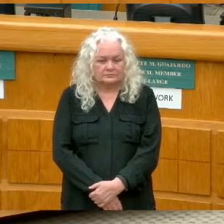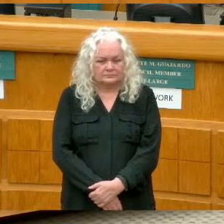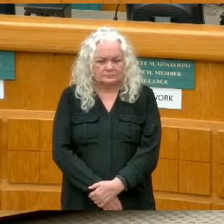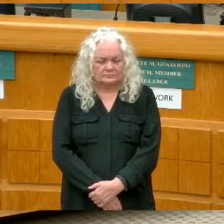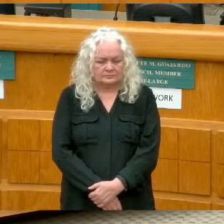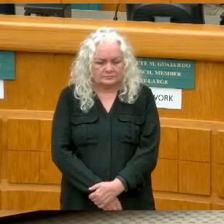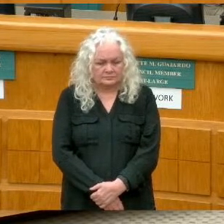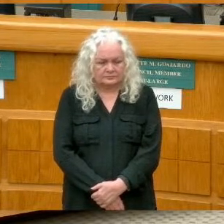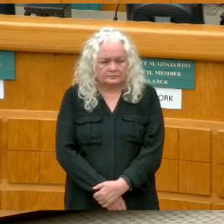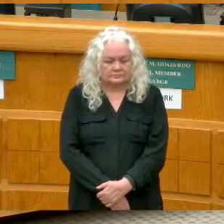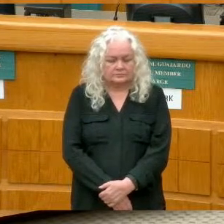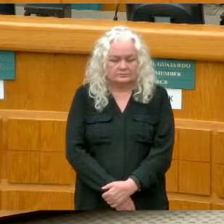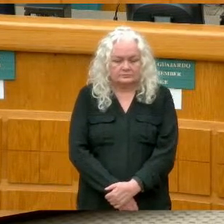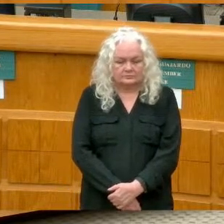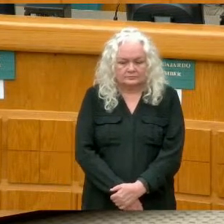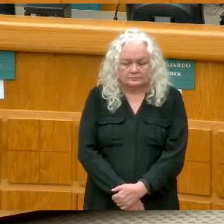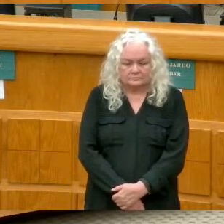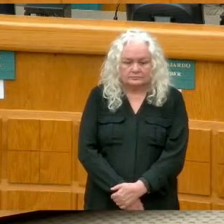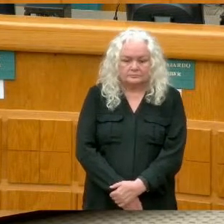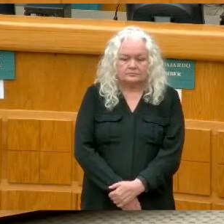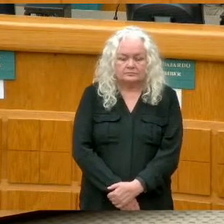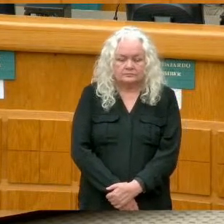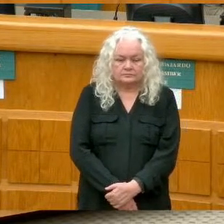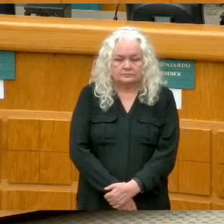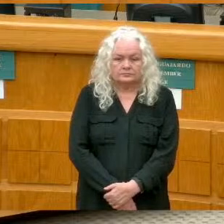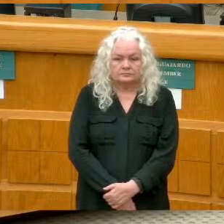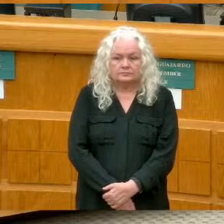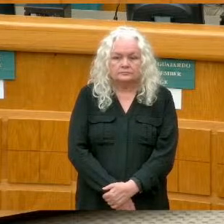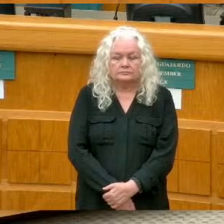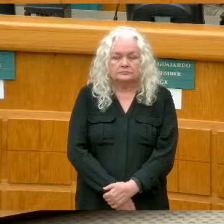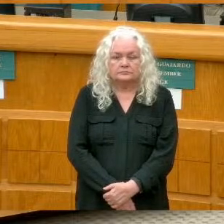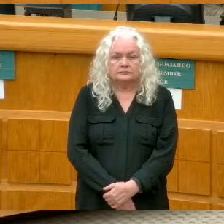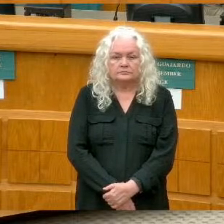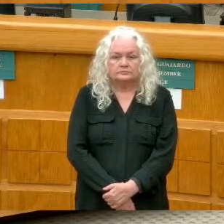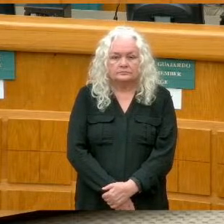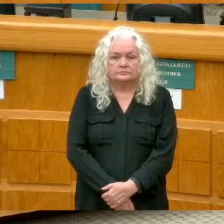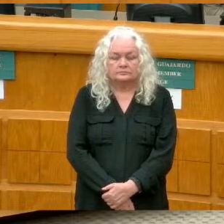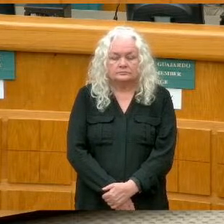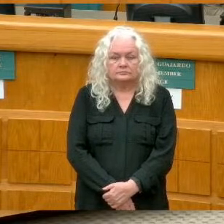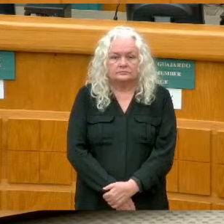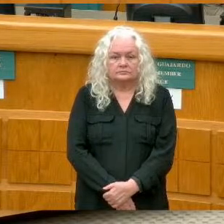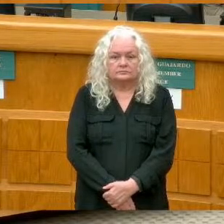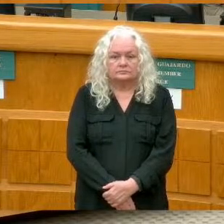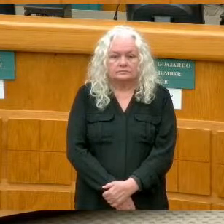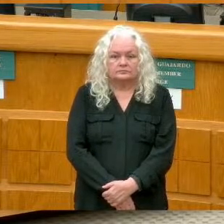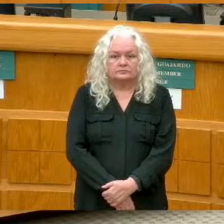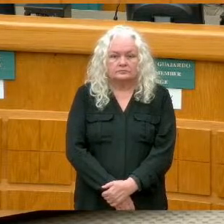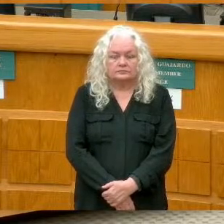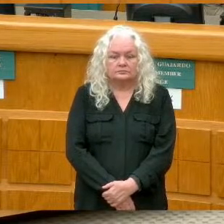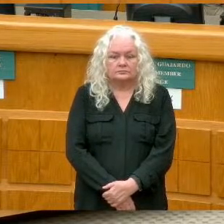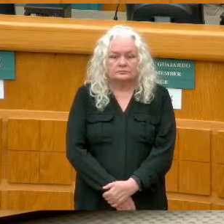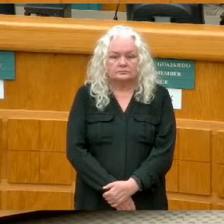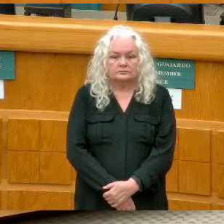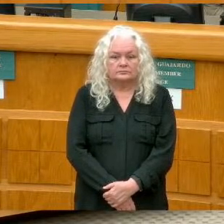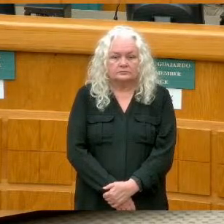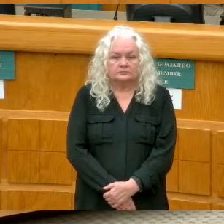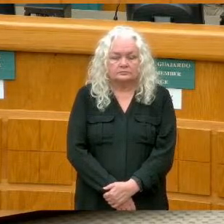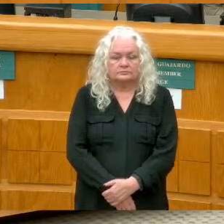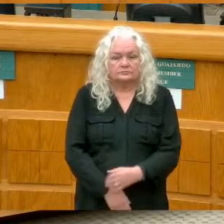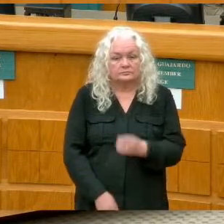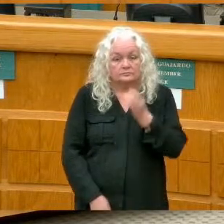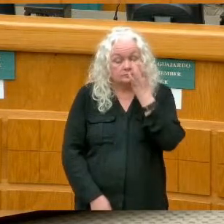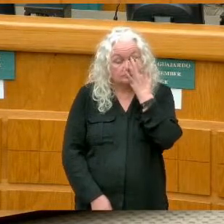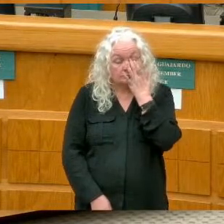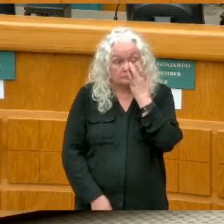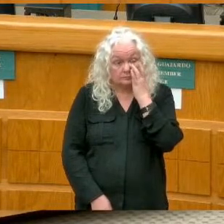salubridad, especialmente durante este fin de semana feriado. Así evitaremos que las cifras aumenten en unos días y esperando pronto erradicar los casos por